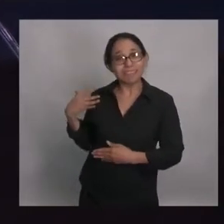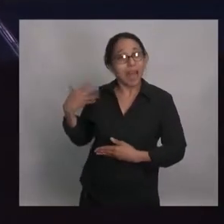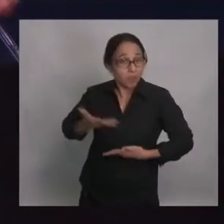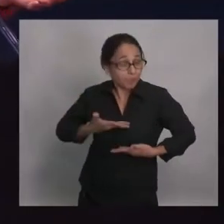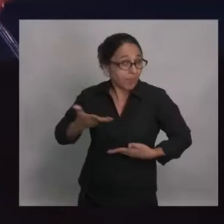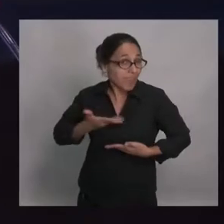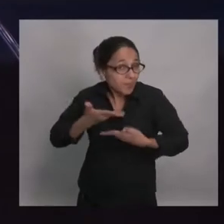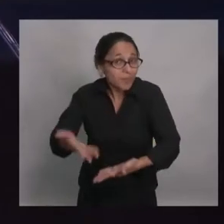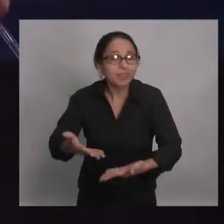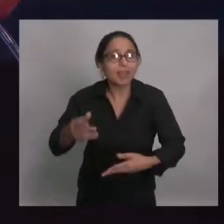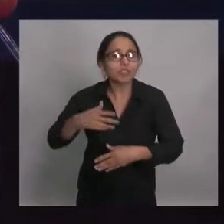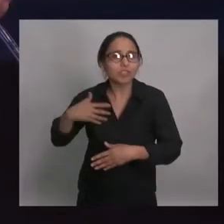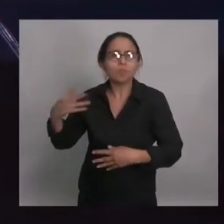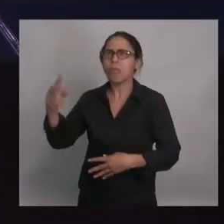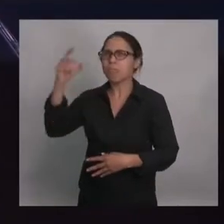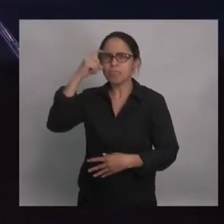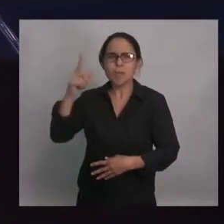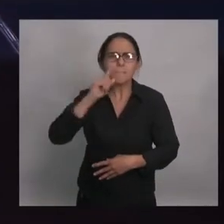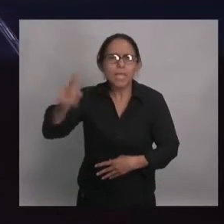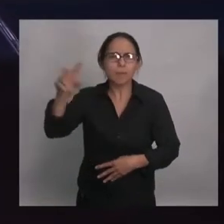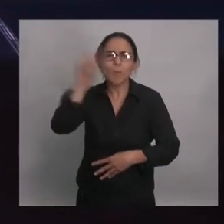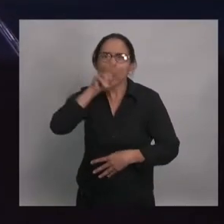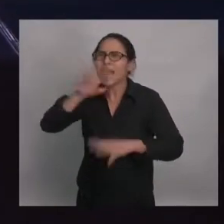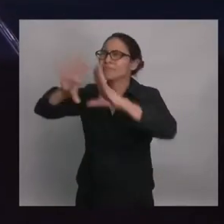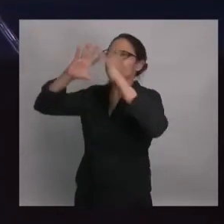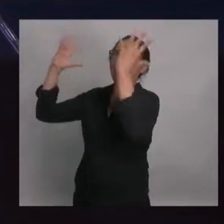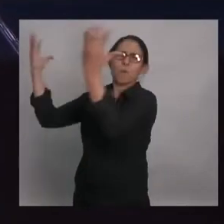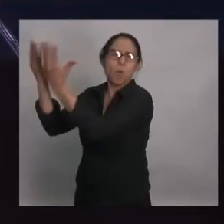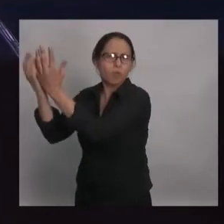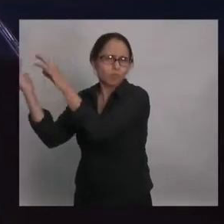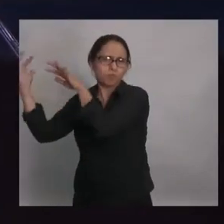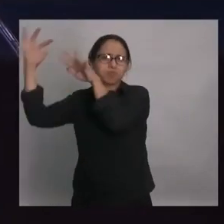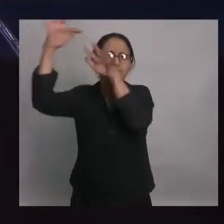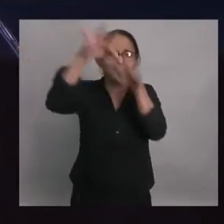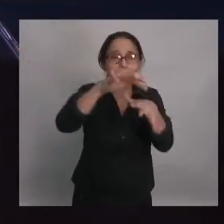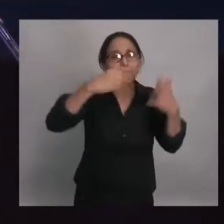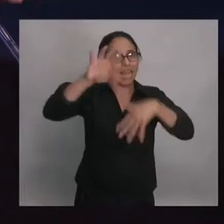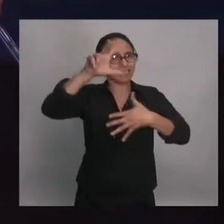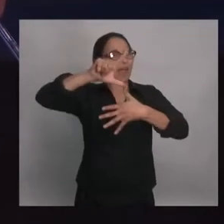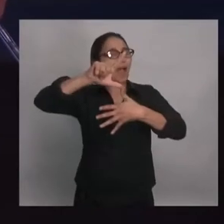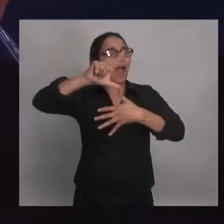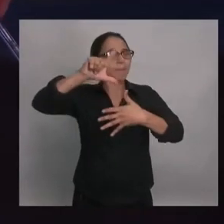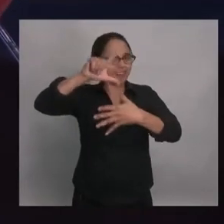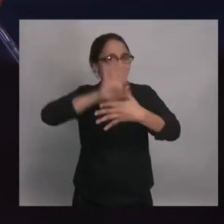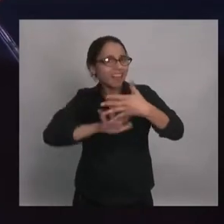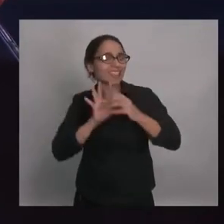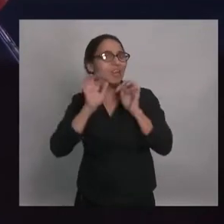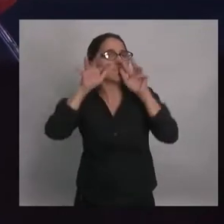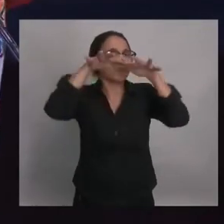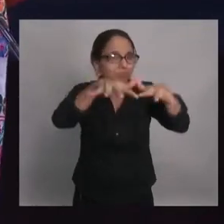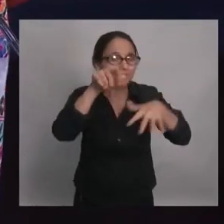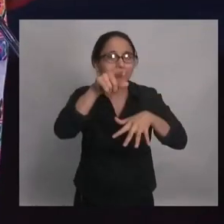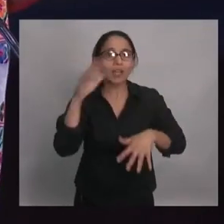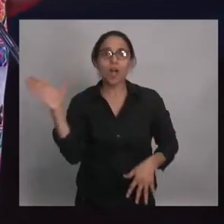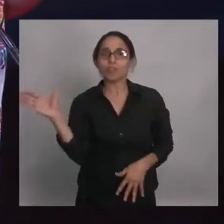de todo el mundo de todas partes pero sobre todo de américa latina' llegamos todos